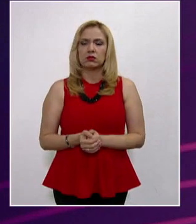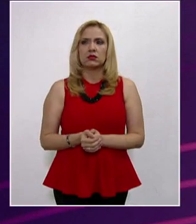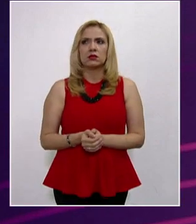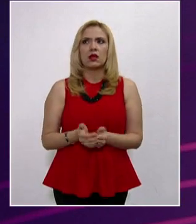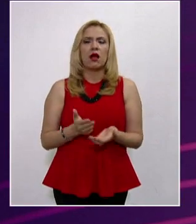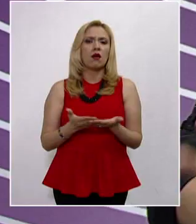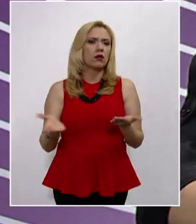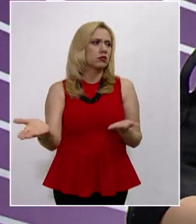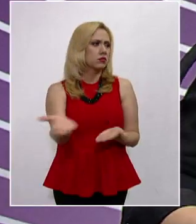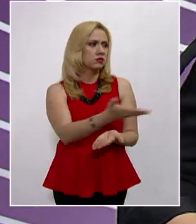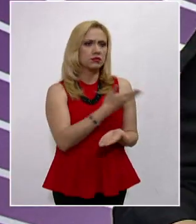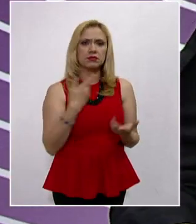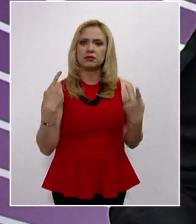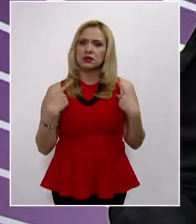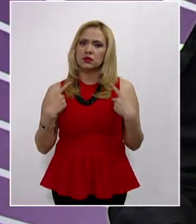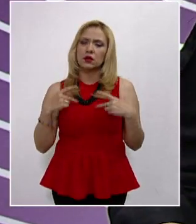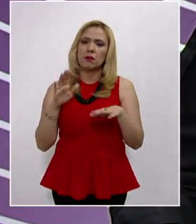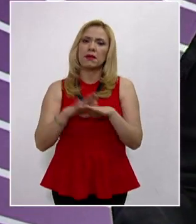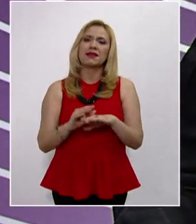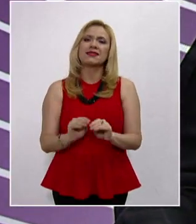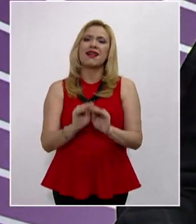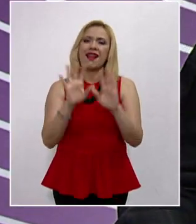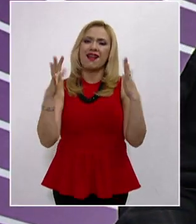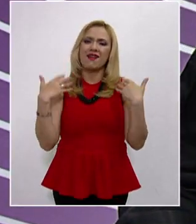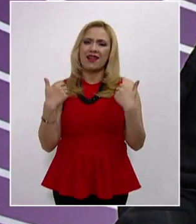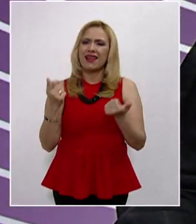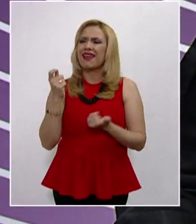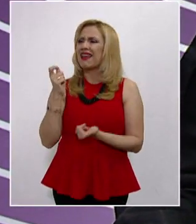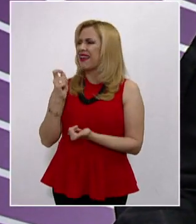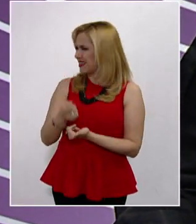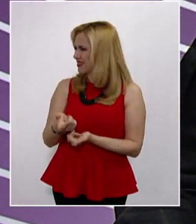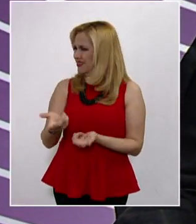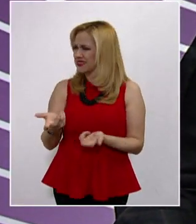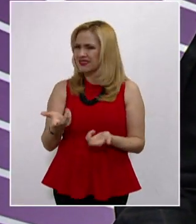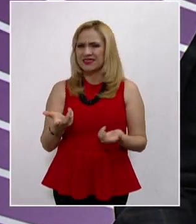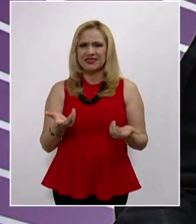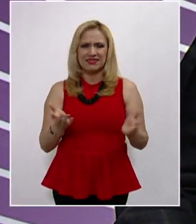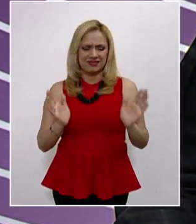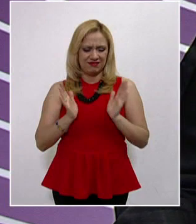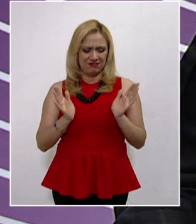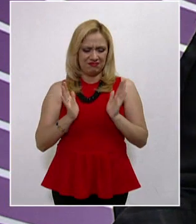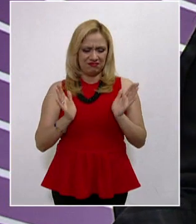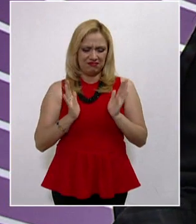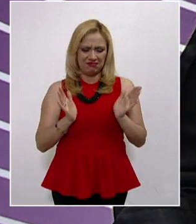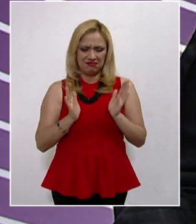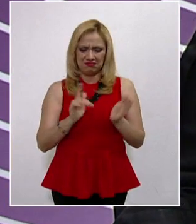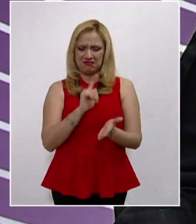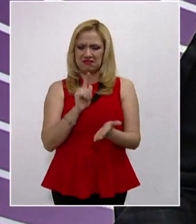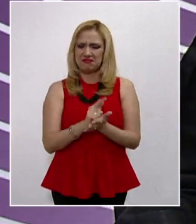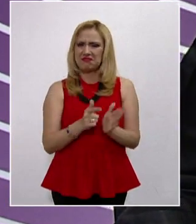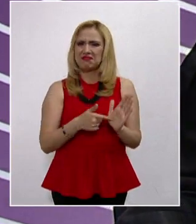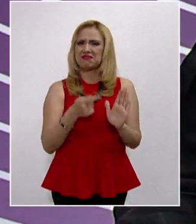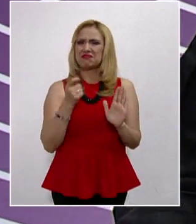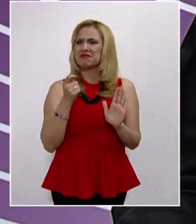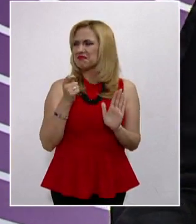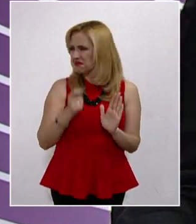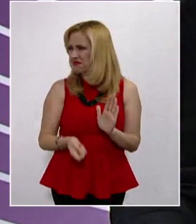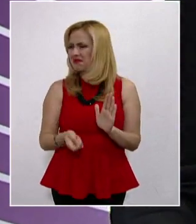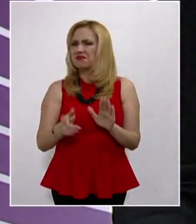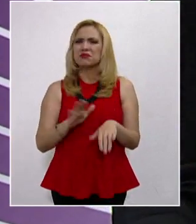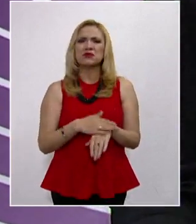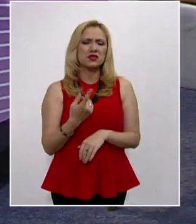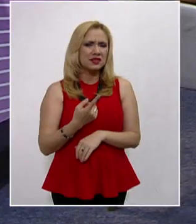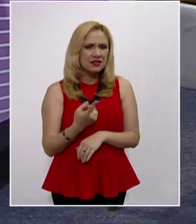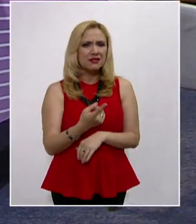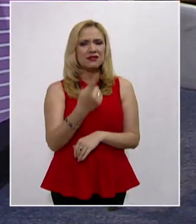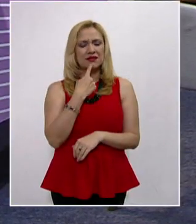al auditorio les quede muy claro, ¿qué es esto del fuero militar? ¿Por qué existe? No sé, Arturo, nos